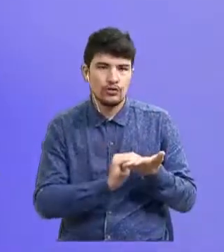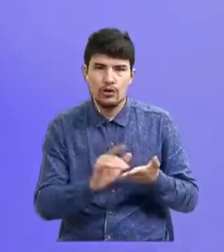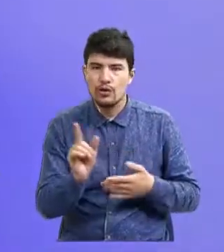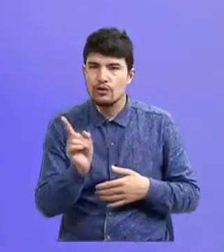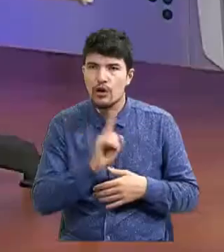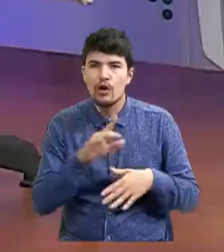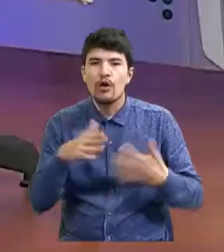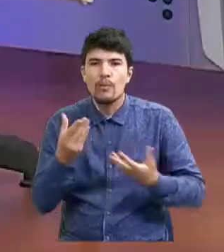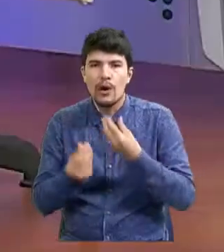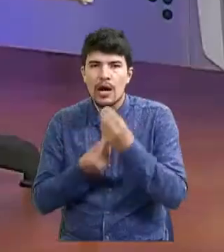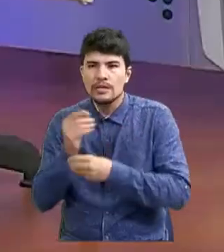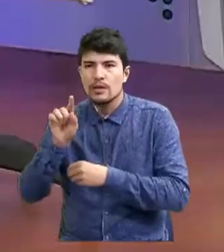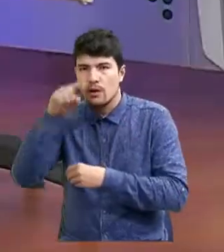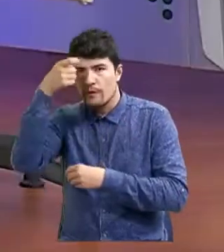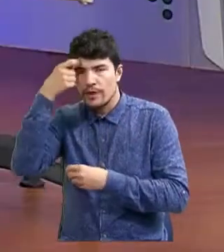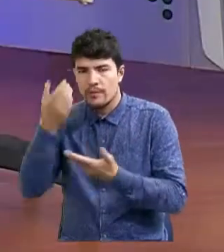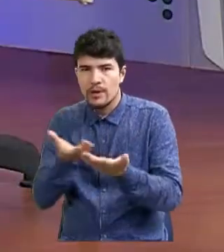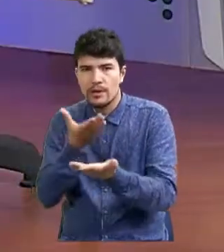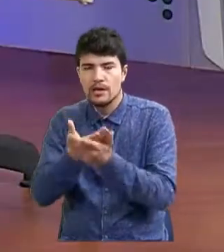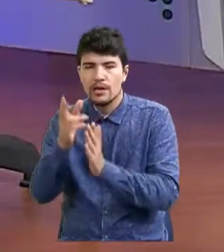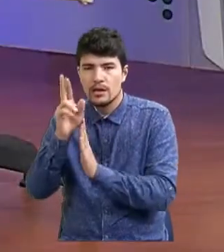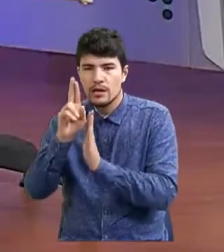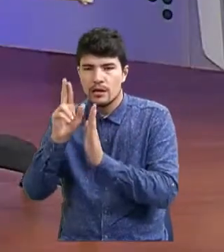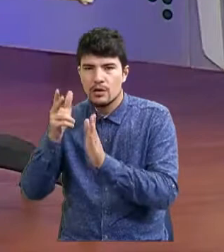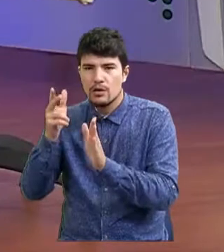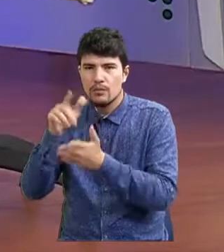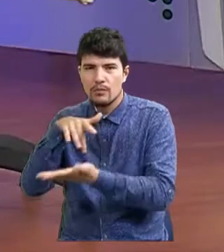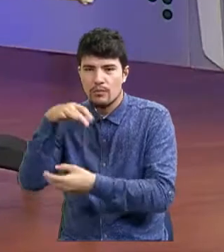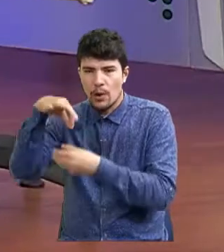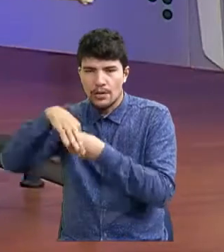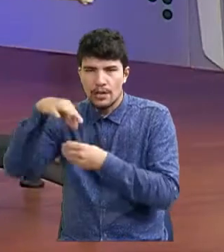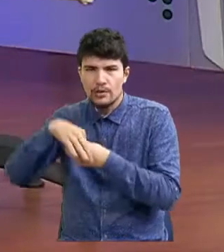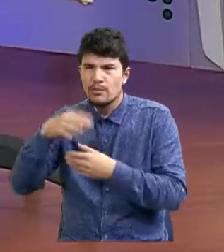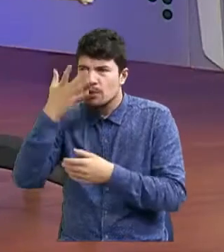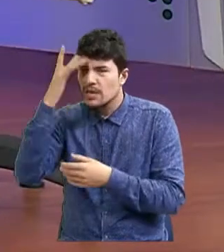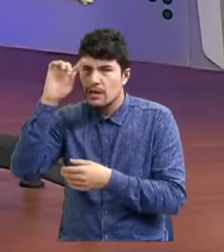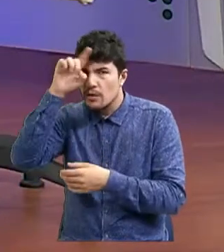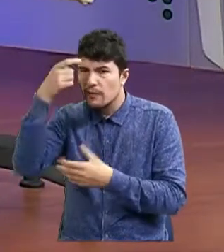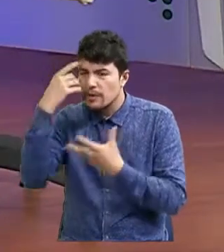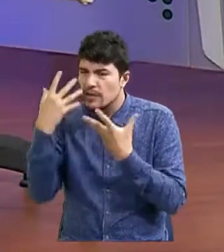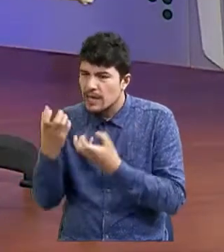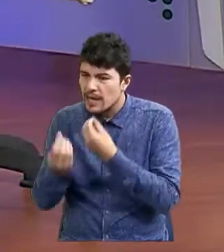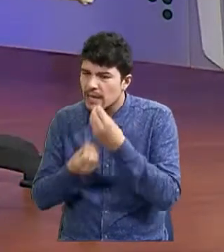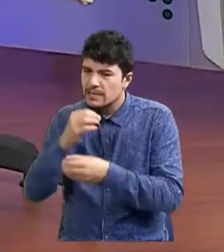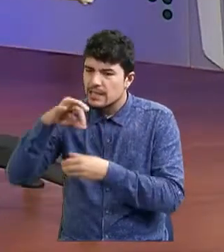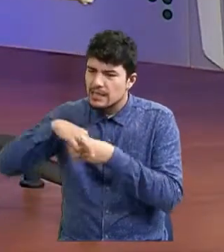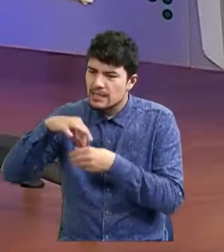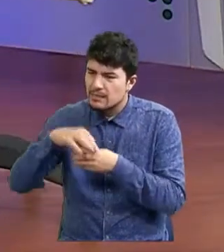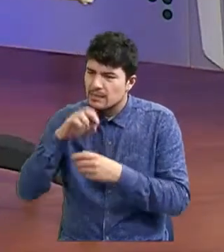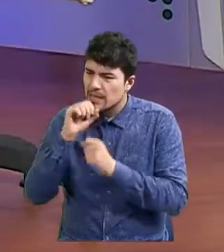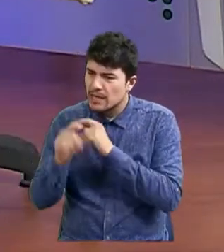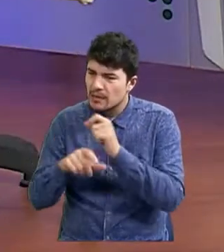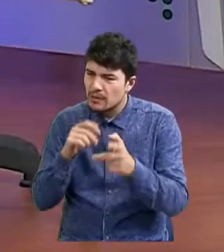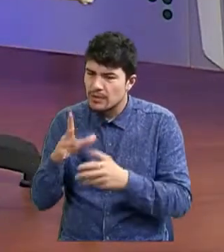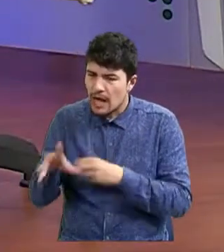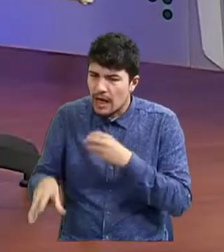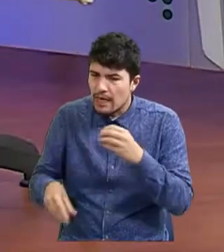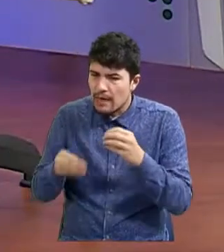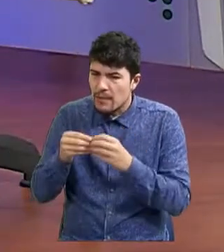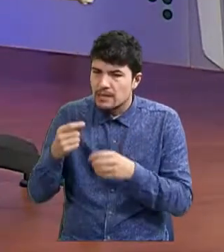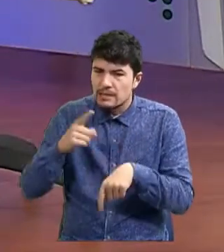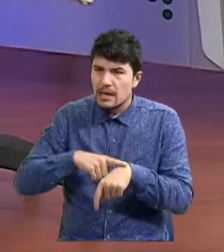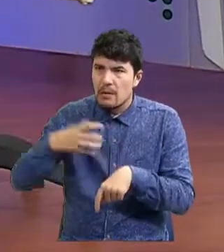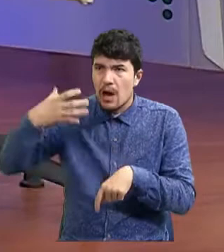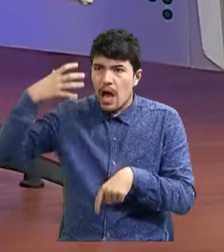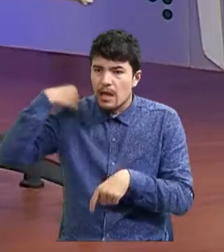que hacerlo a través de una constituyente. ¿Por qué el gobierno nacional sigue insistiendo en que sea a través del referendo? Aparte de todo, decía que fuera para la época